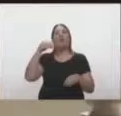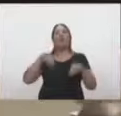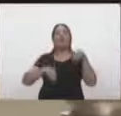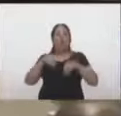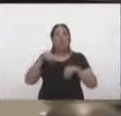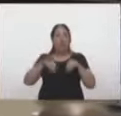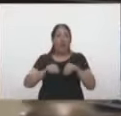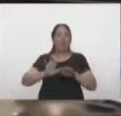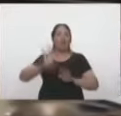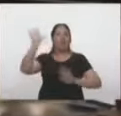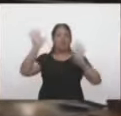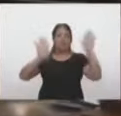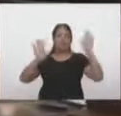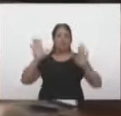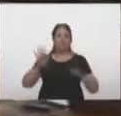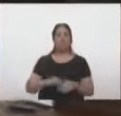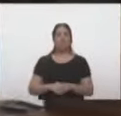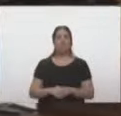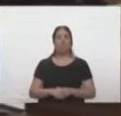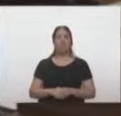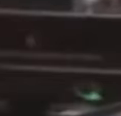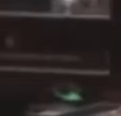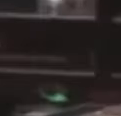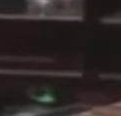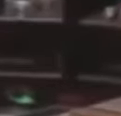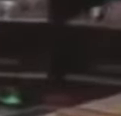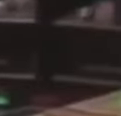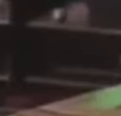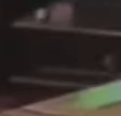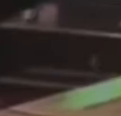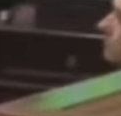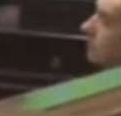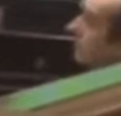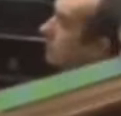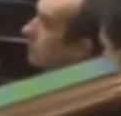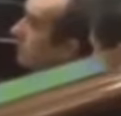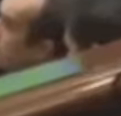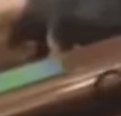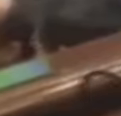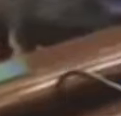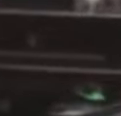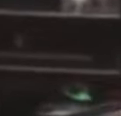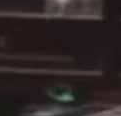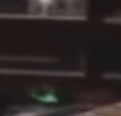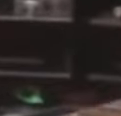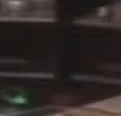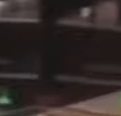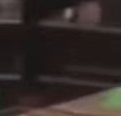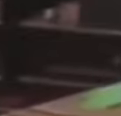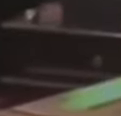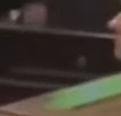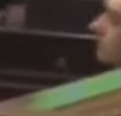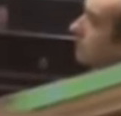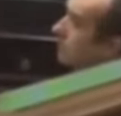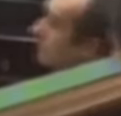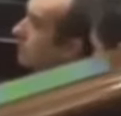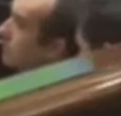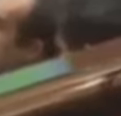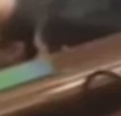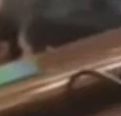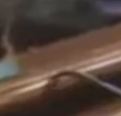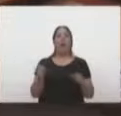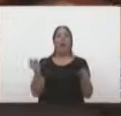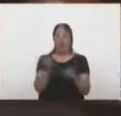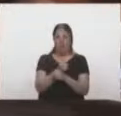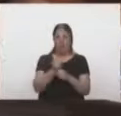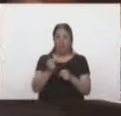tarifa es no apagar la luz porque te la están subsidiando desde el Estado. Esto es, bueno, pongo la cantidad de asesores que quiero, total, me la está